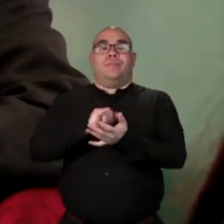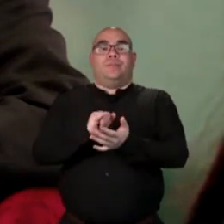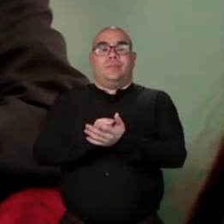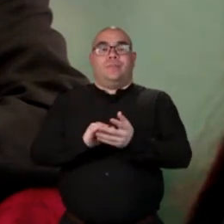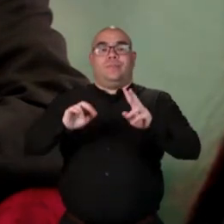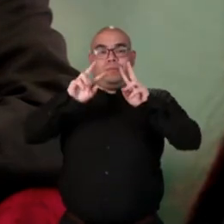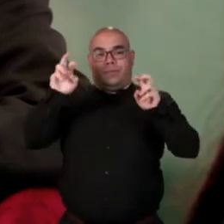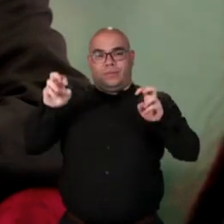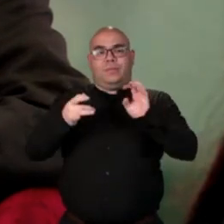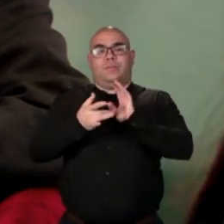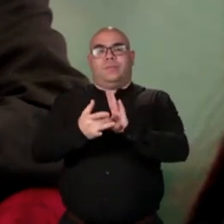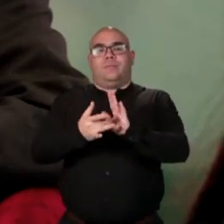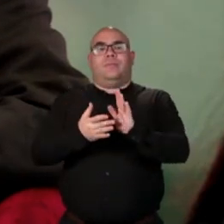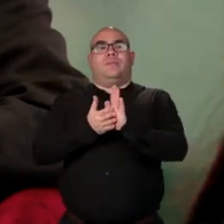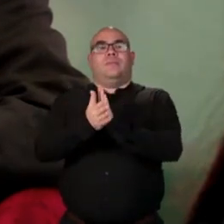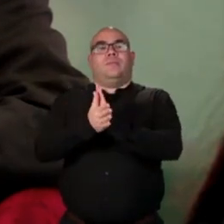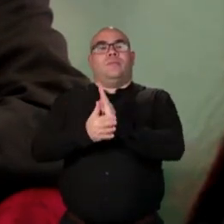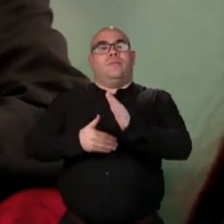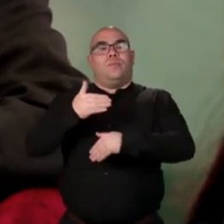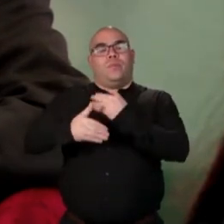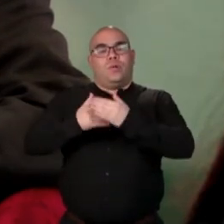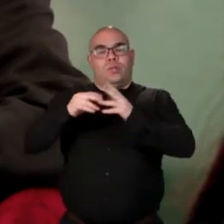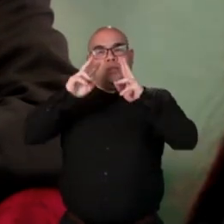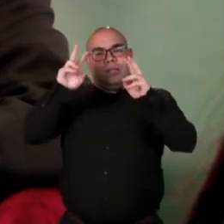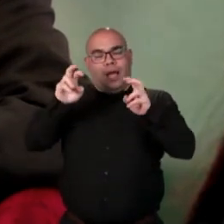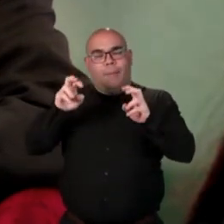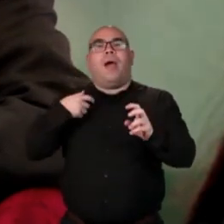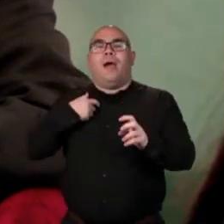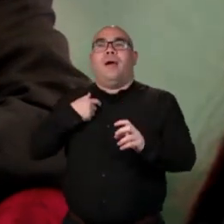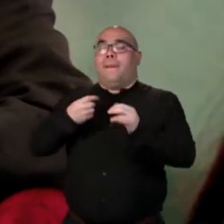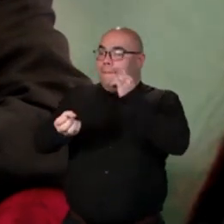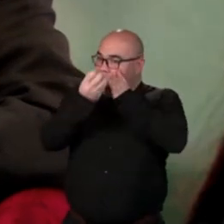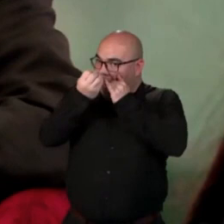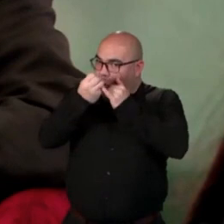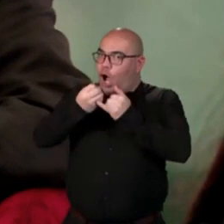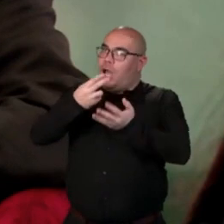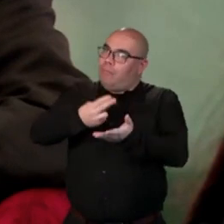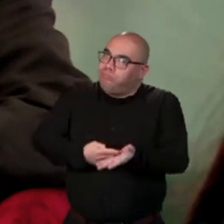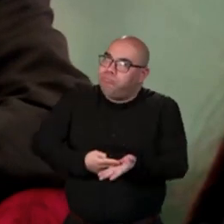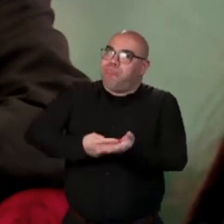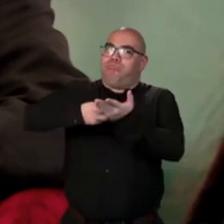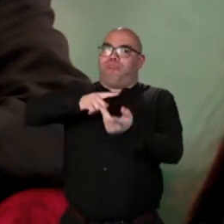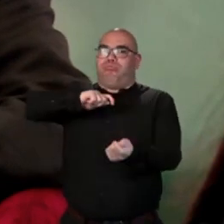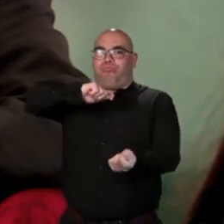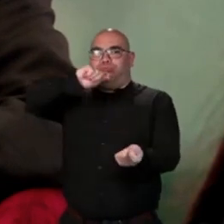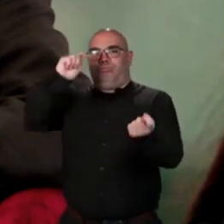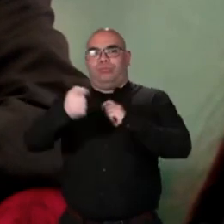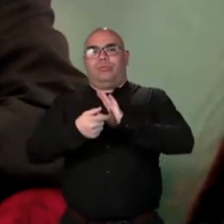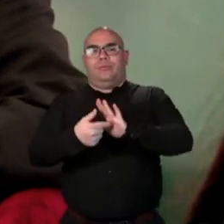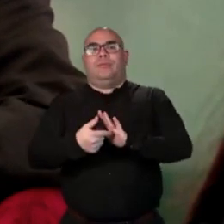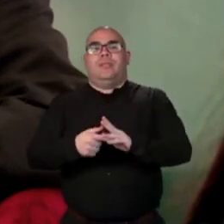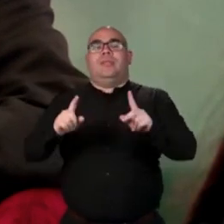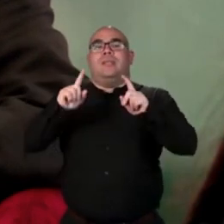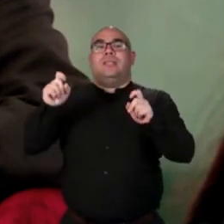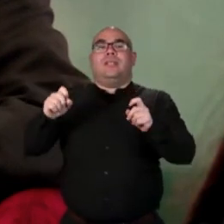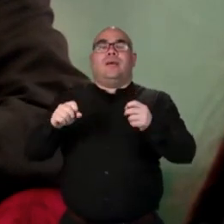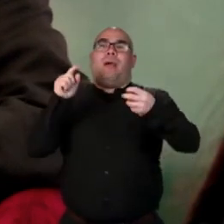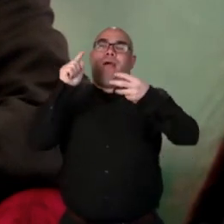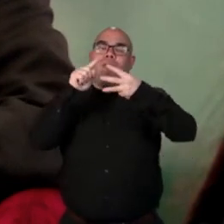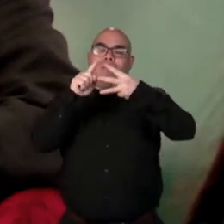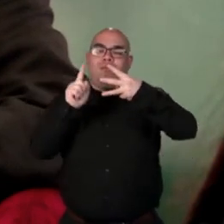ecosistema es un proceso también de renovación pedagógica. Y ustedes entienden que al mencionar esos dos términos me estoy